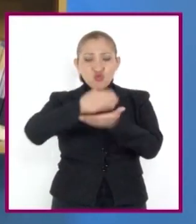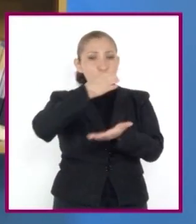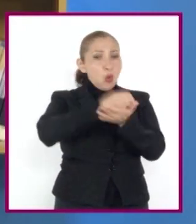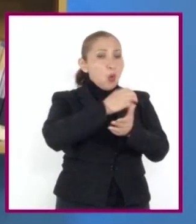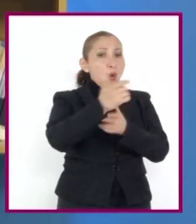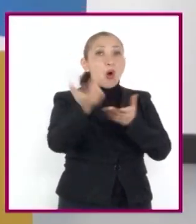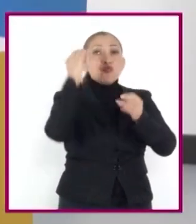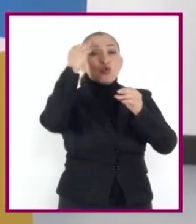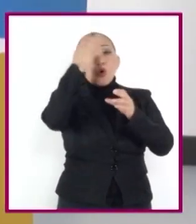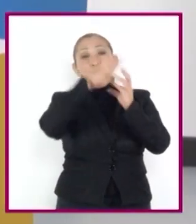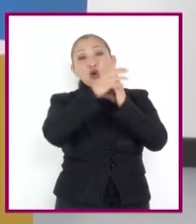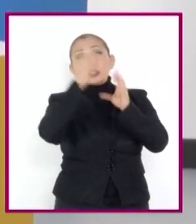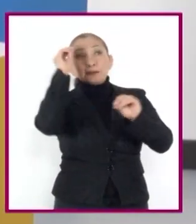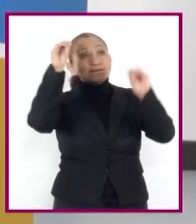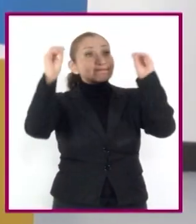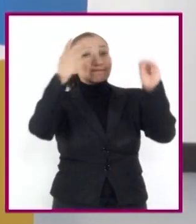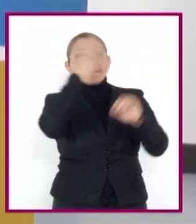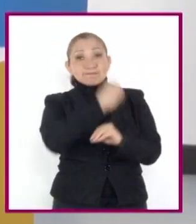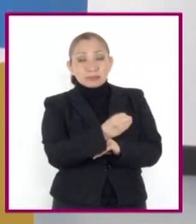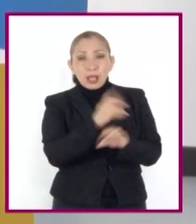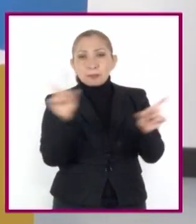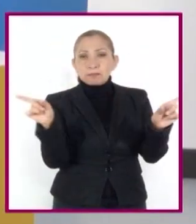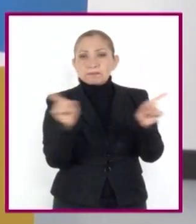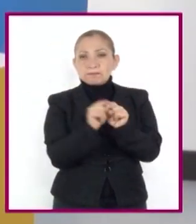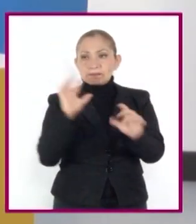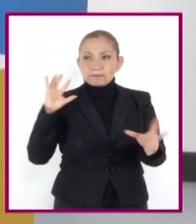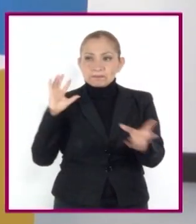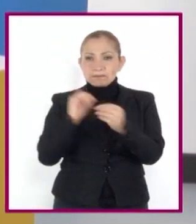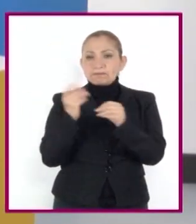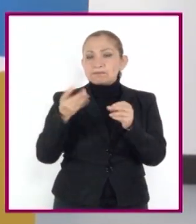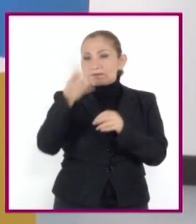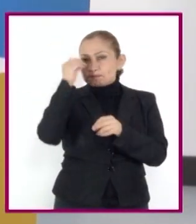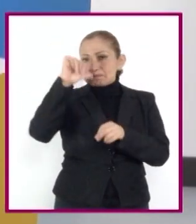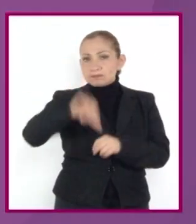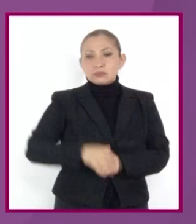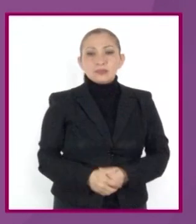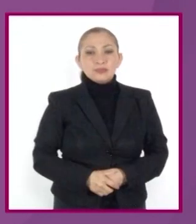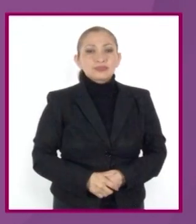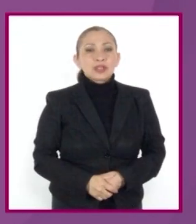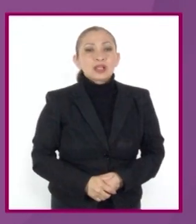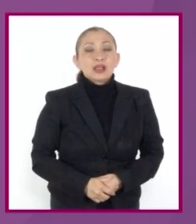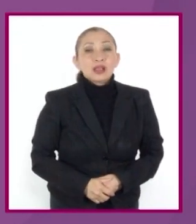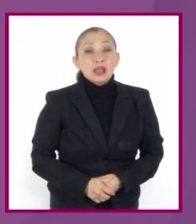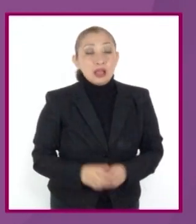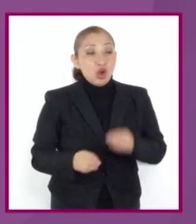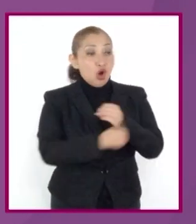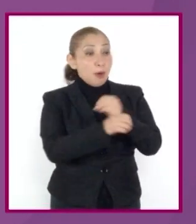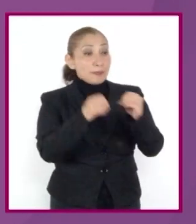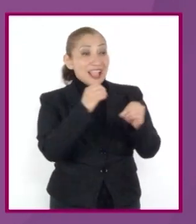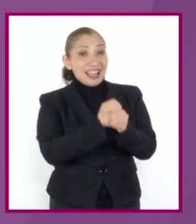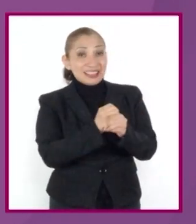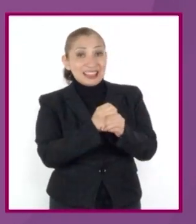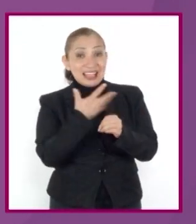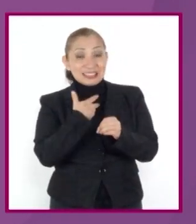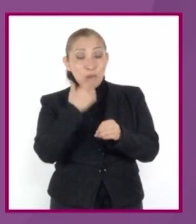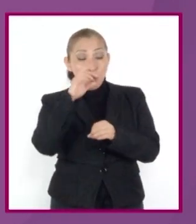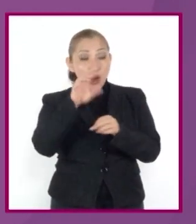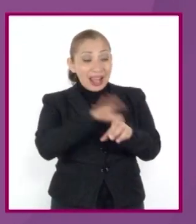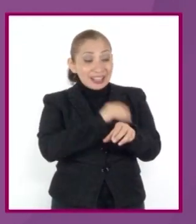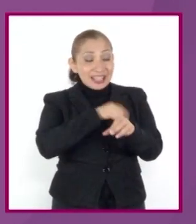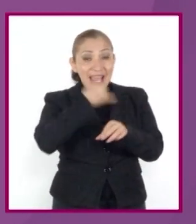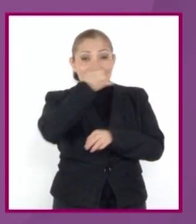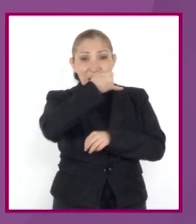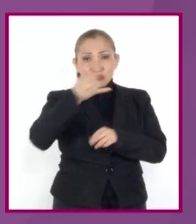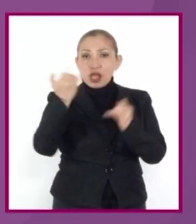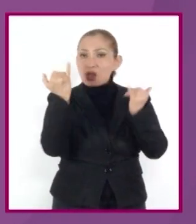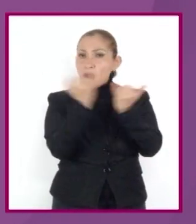artículos decorativos. A manera de resumen, recapitulemos lo que aprendimos hoy. La materia eléctricamente neutra tiene